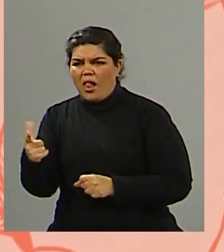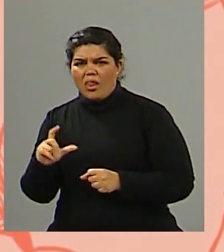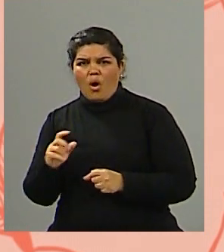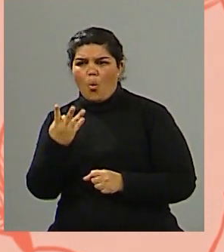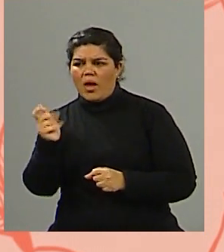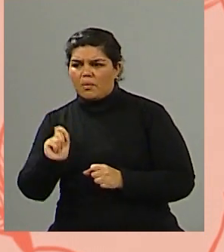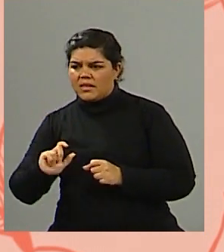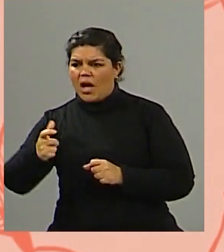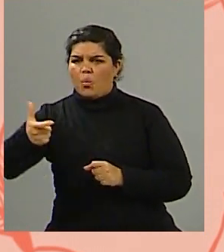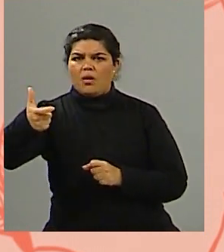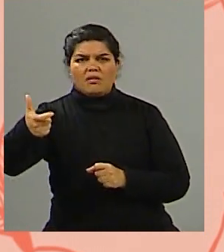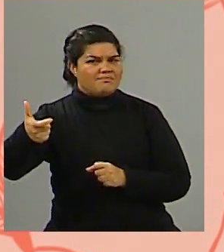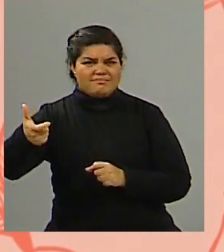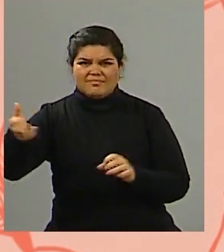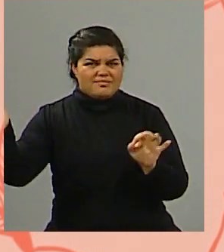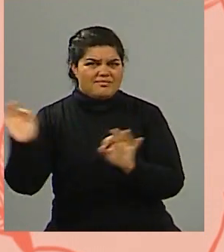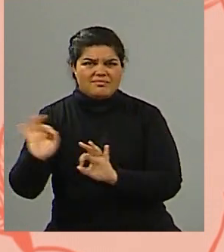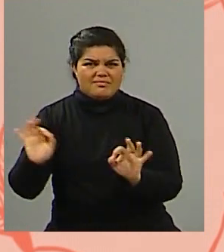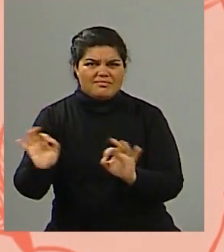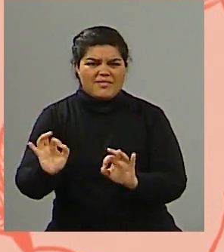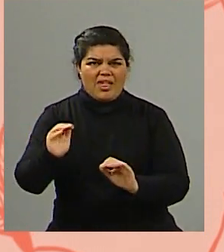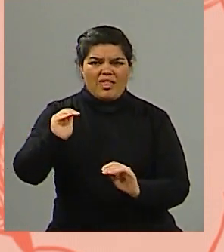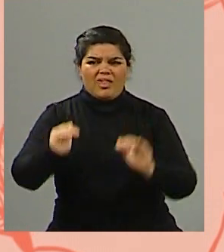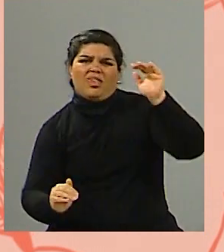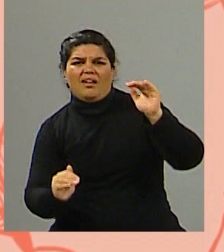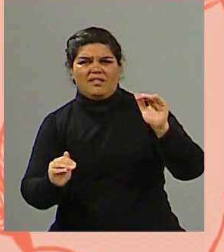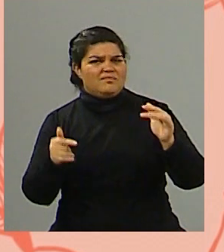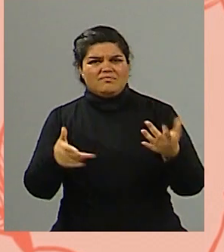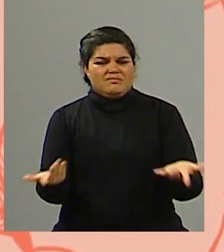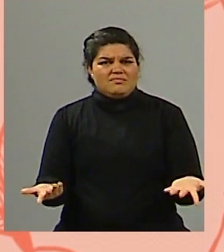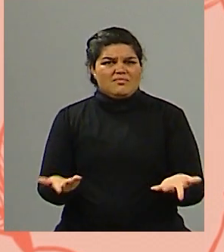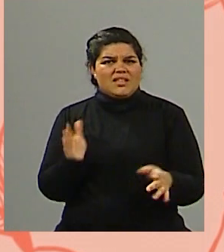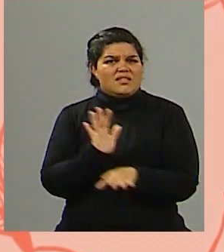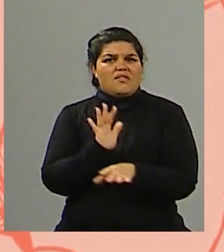acordado, porque además lo que están poniendo es que se acuerde libremente entre las partes, cuando no hay libertad